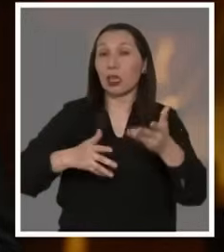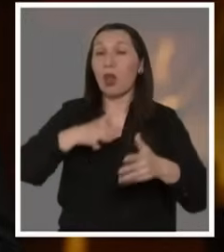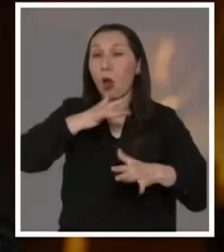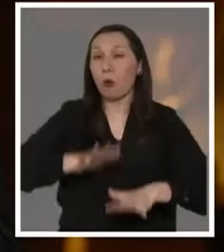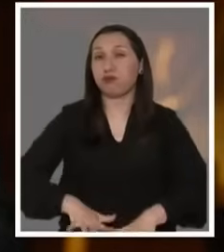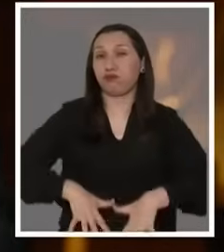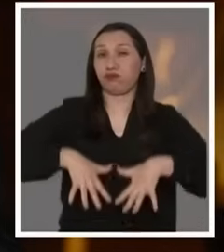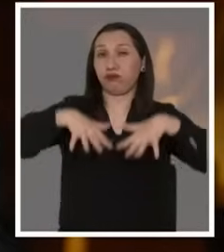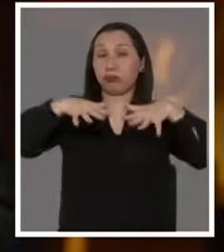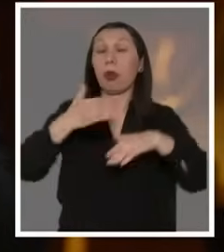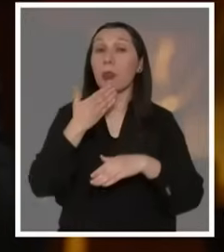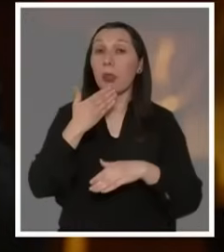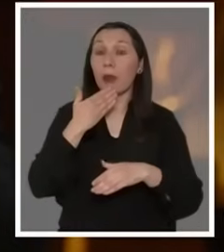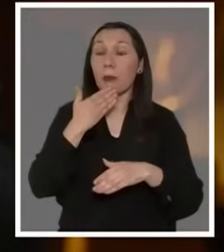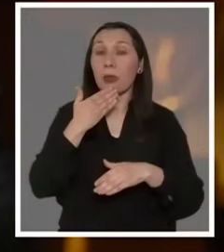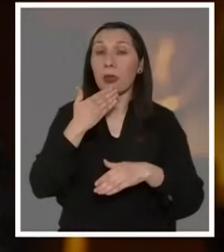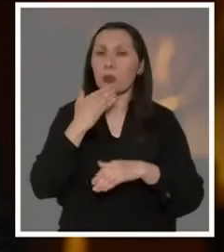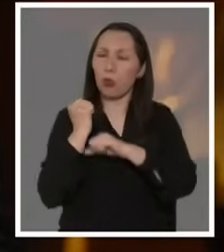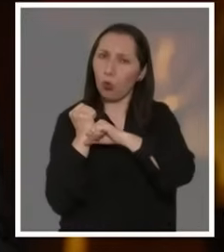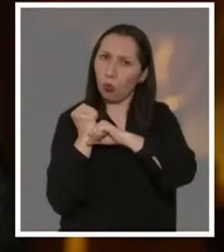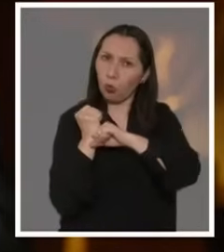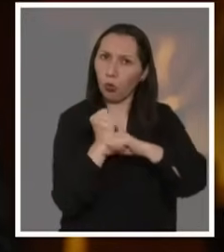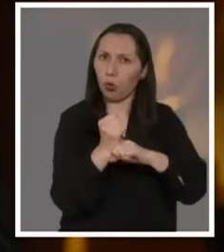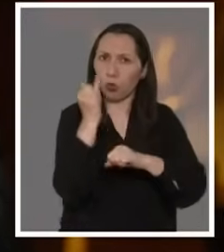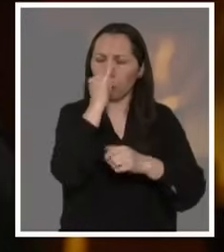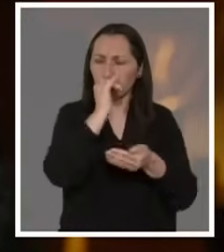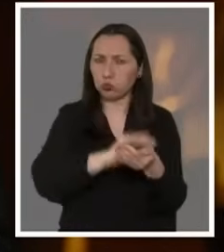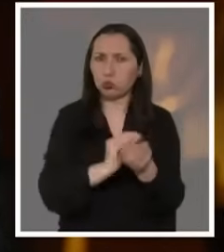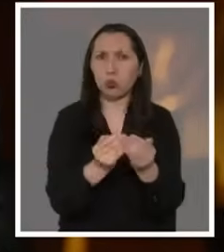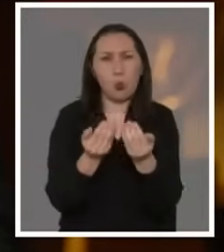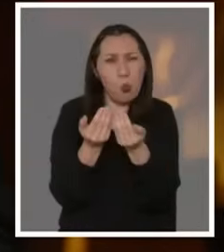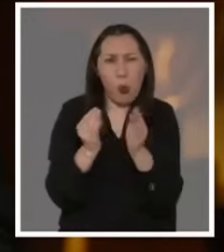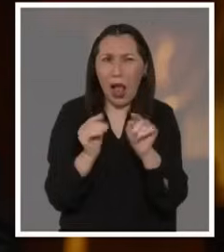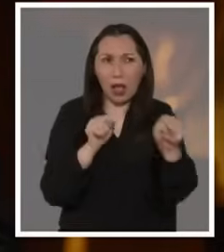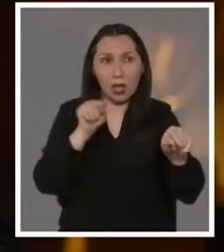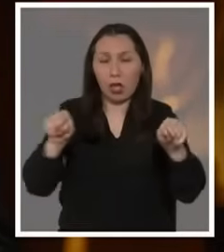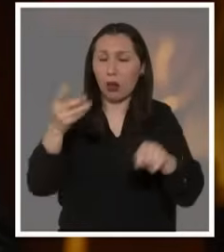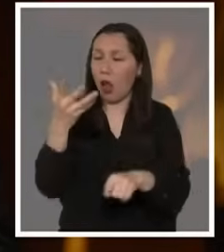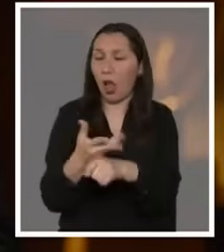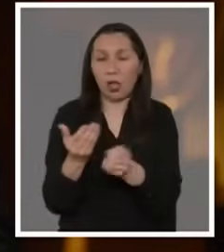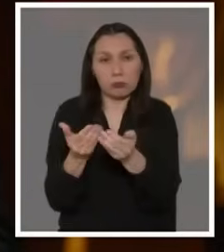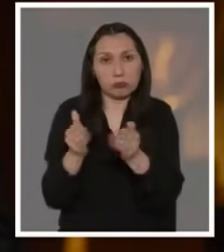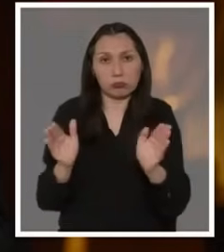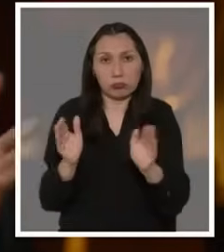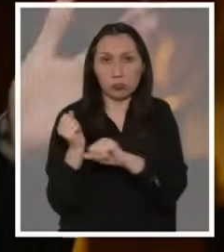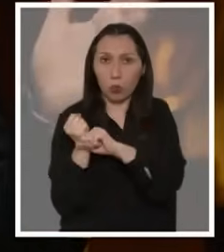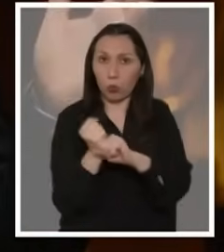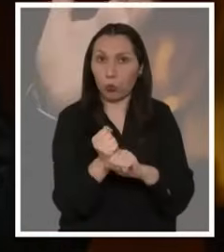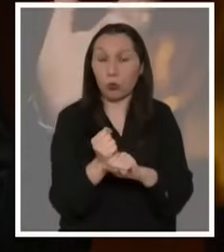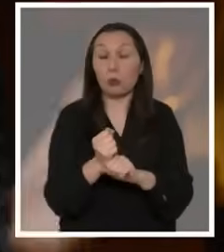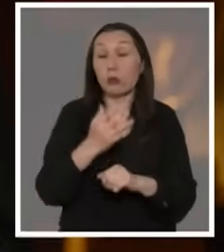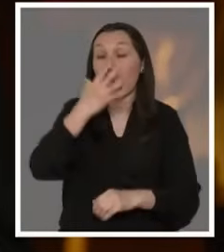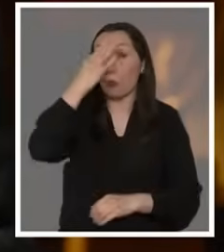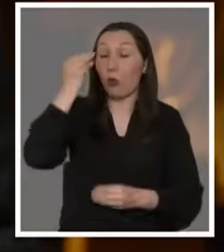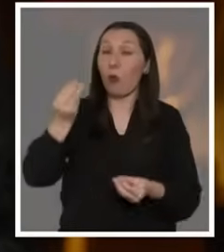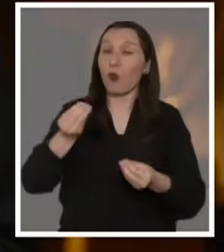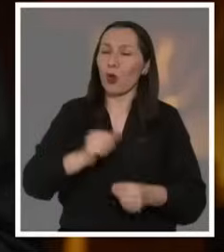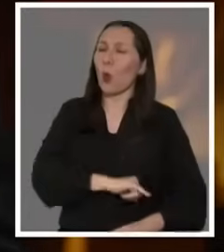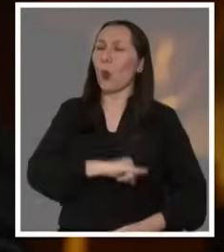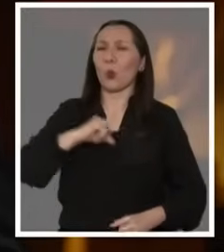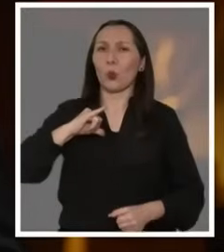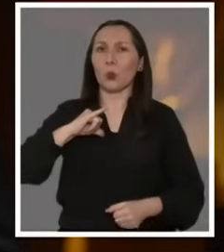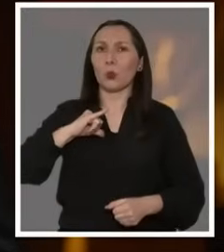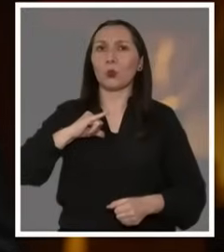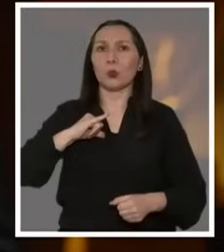inundaciones. También estamos combatiendo la corrupción, venga de donde venga. Y cómo olvidar el éxito y orgullo